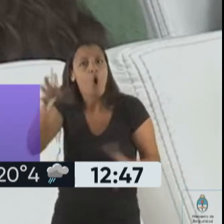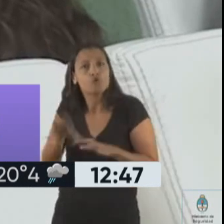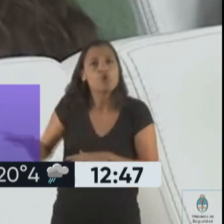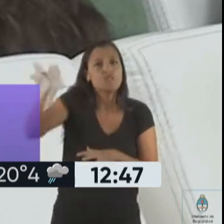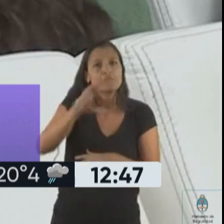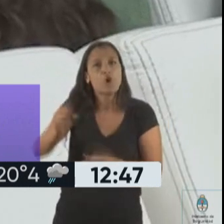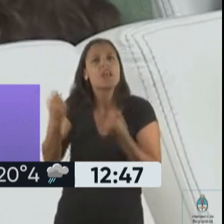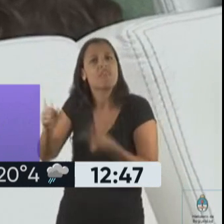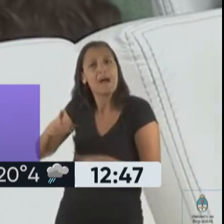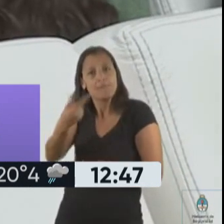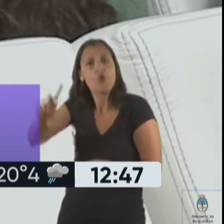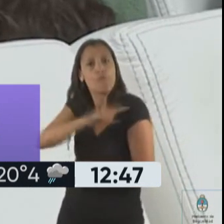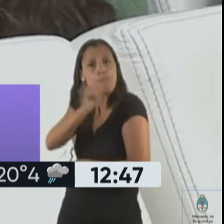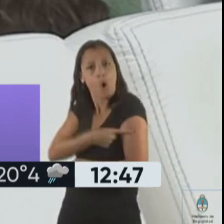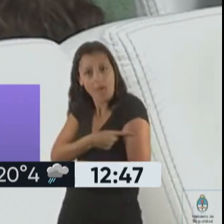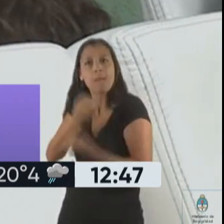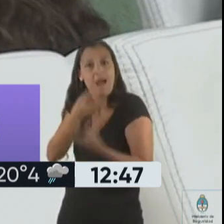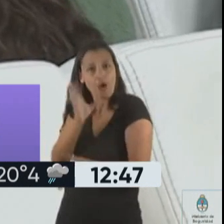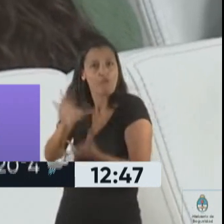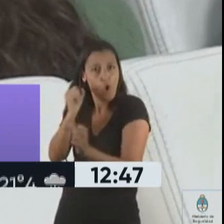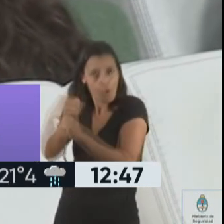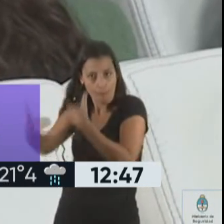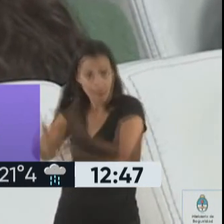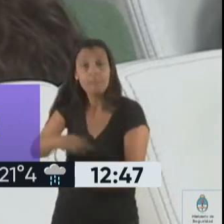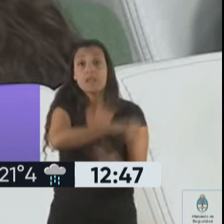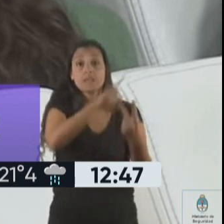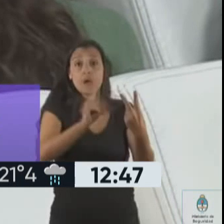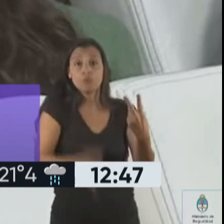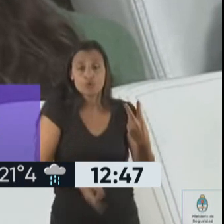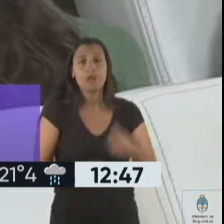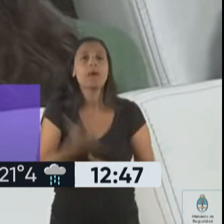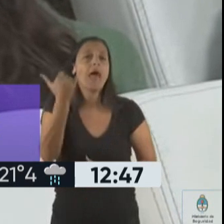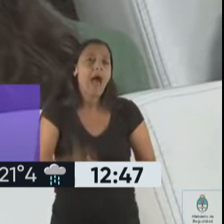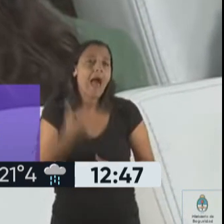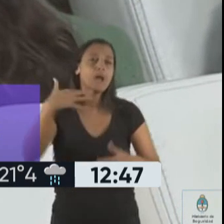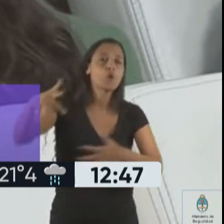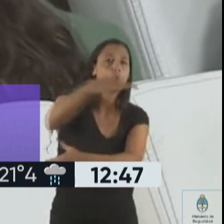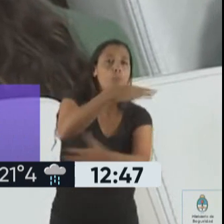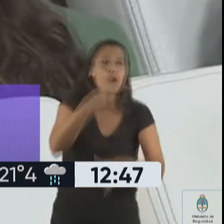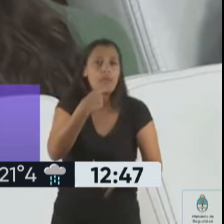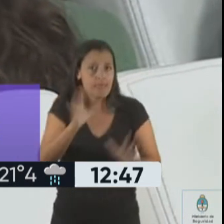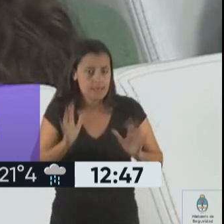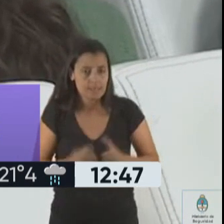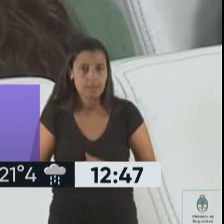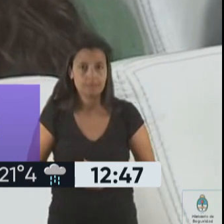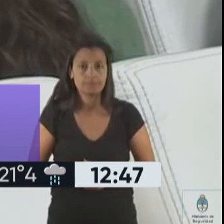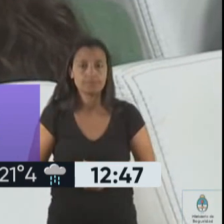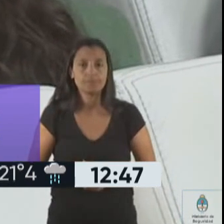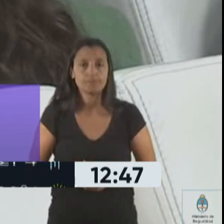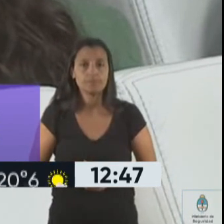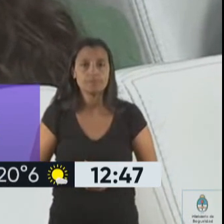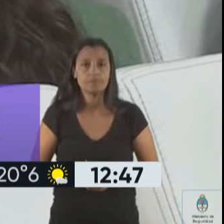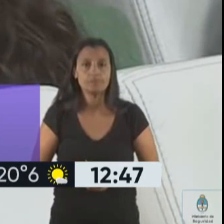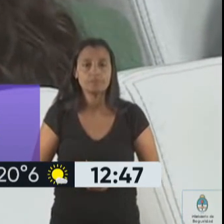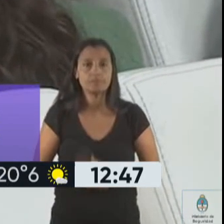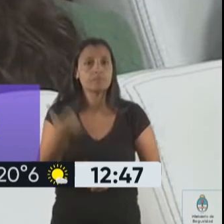en primer lugar? Y en segundo lugar, hay una versión que indicaría que